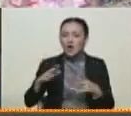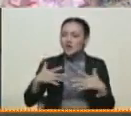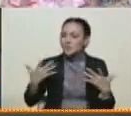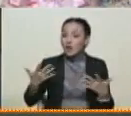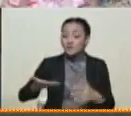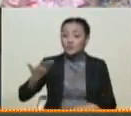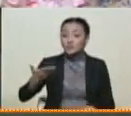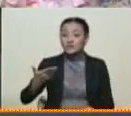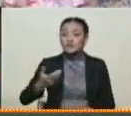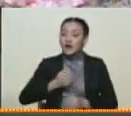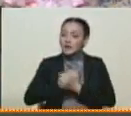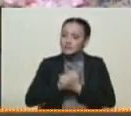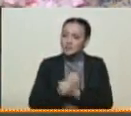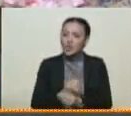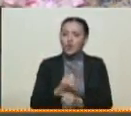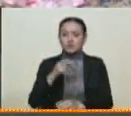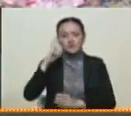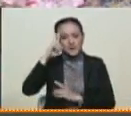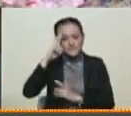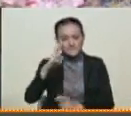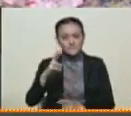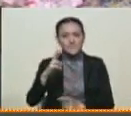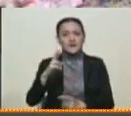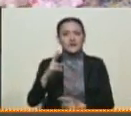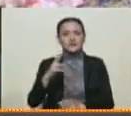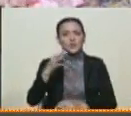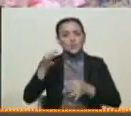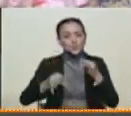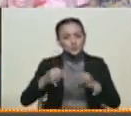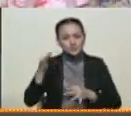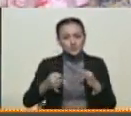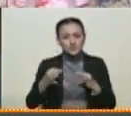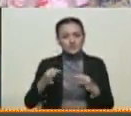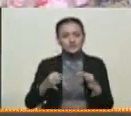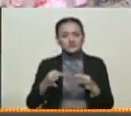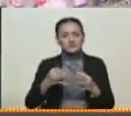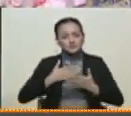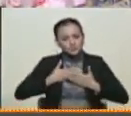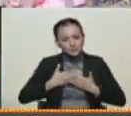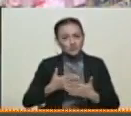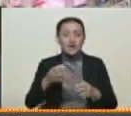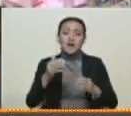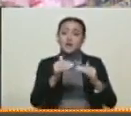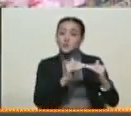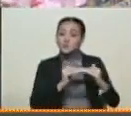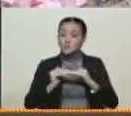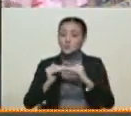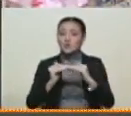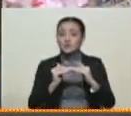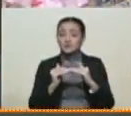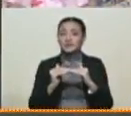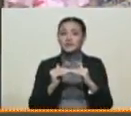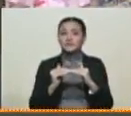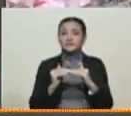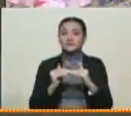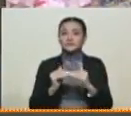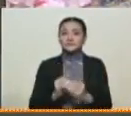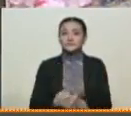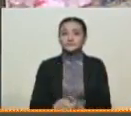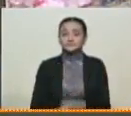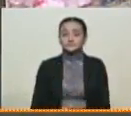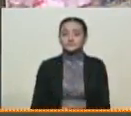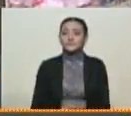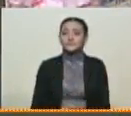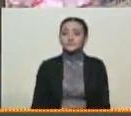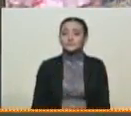de la solidaridad, el del respeto, el de la justicia, el de la igualdad. Y ahí vengo, compañeros y compañeras, a